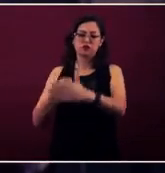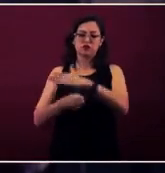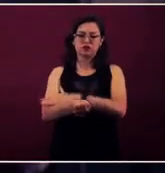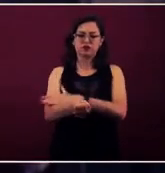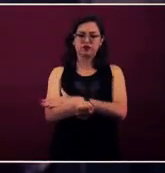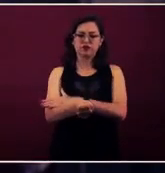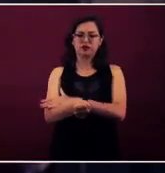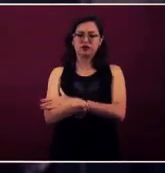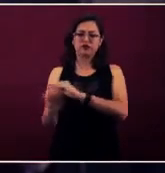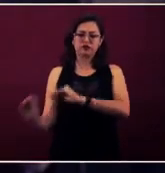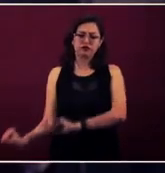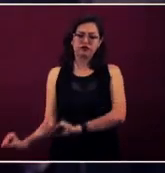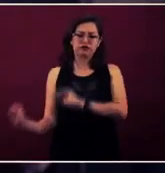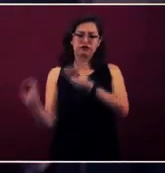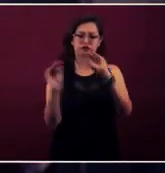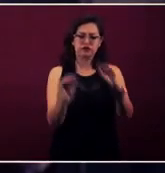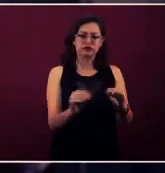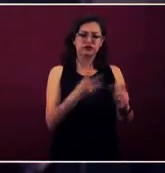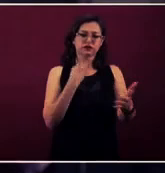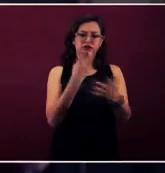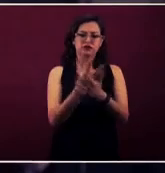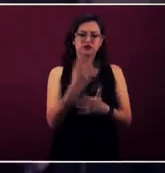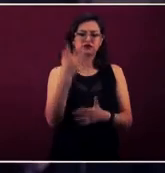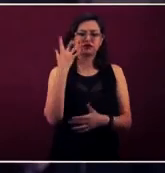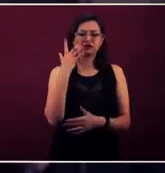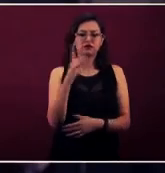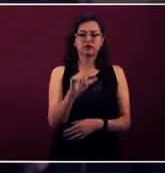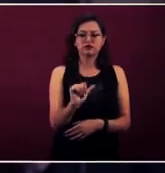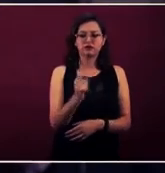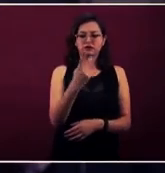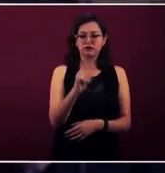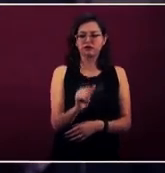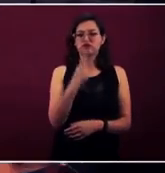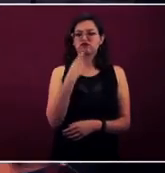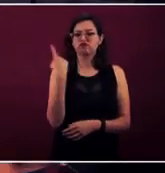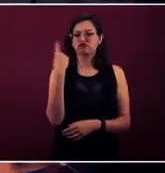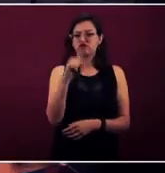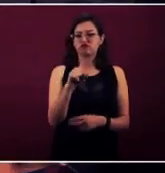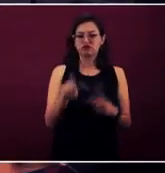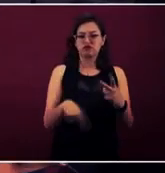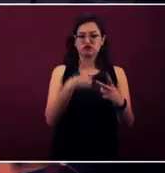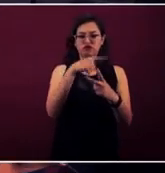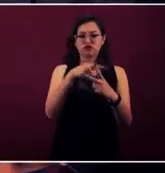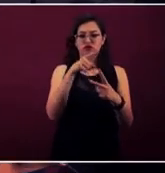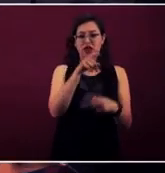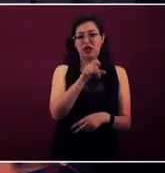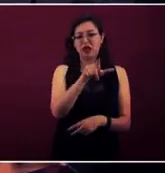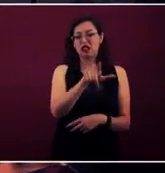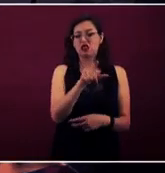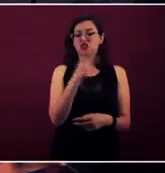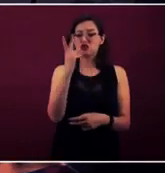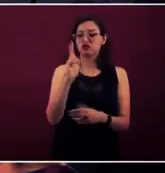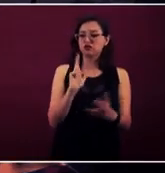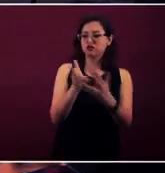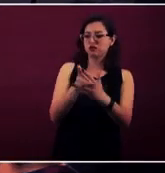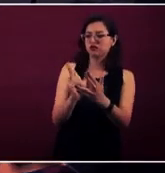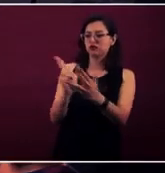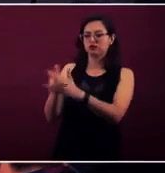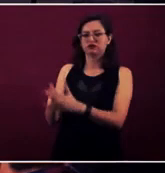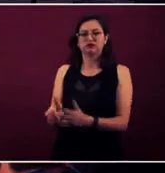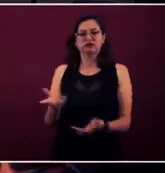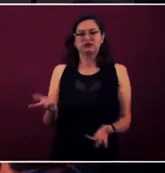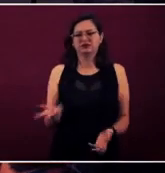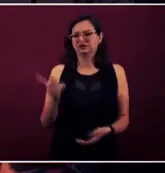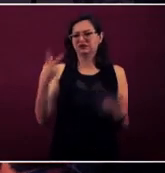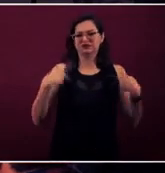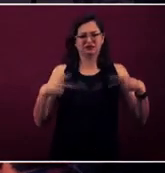y trasladado al penal de Cintalapa, acusado de 2 homicidios de 2 personas que ni siquiera